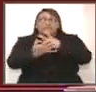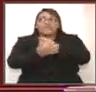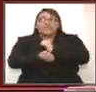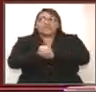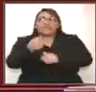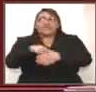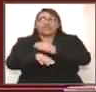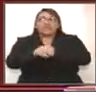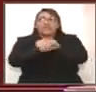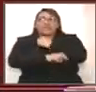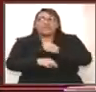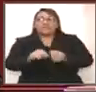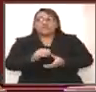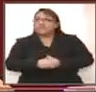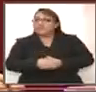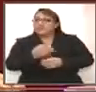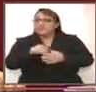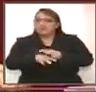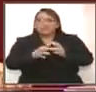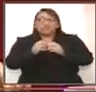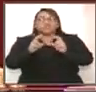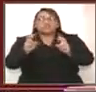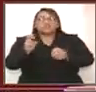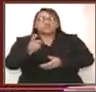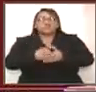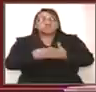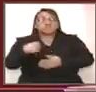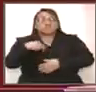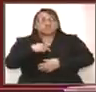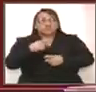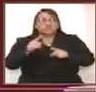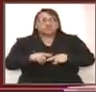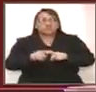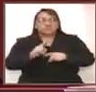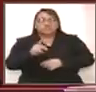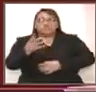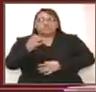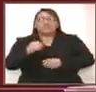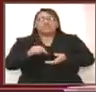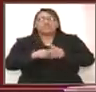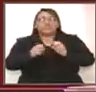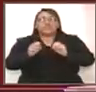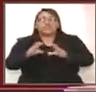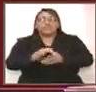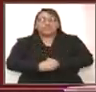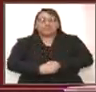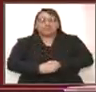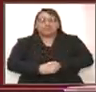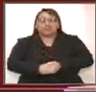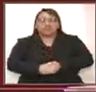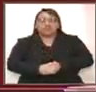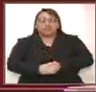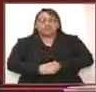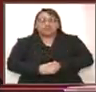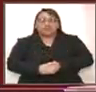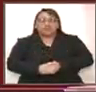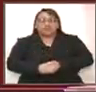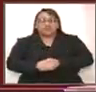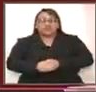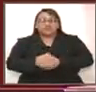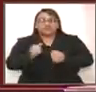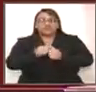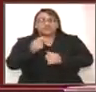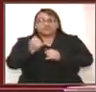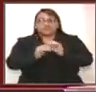país. Dentro de los temas pendientes, no quisiera dejar de referirme, finalmente, y con ello